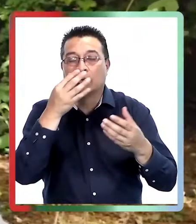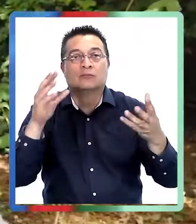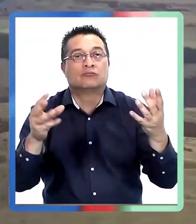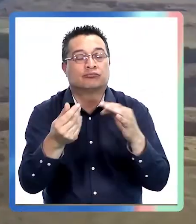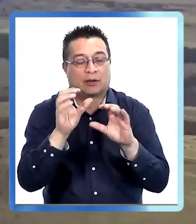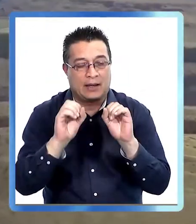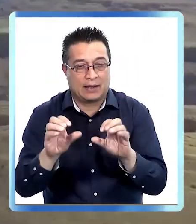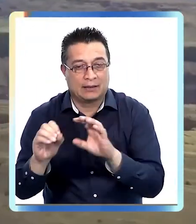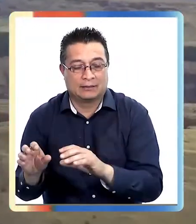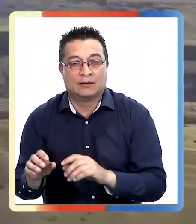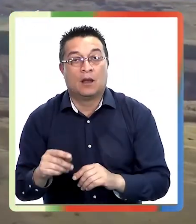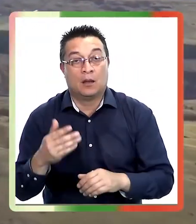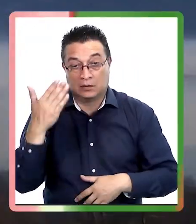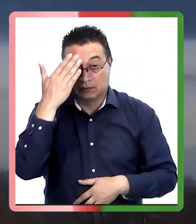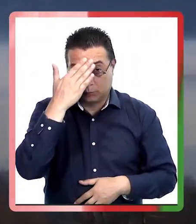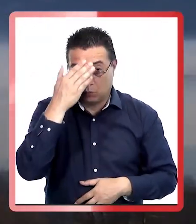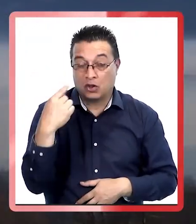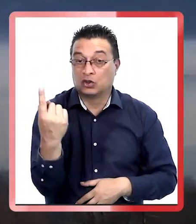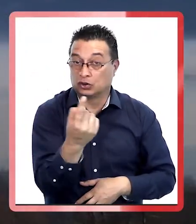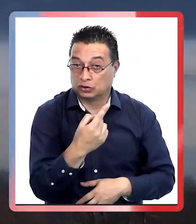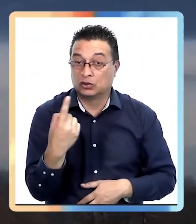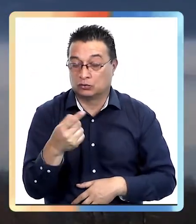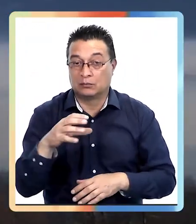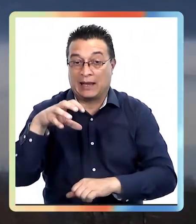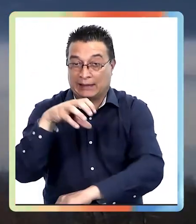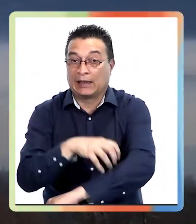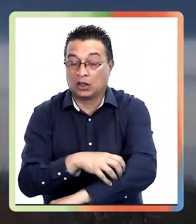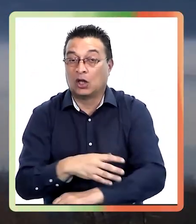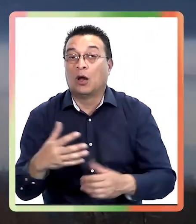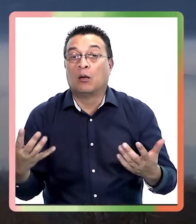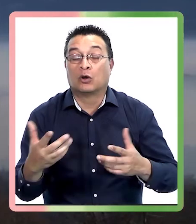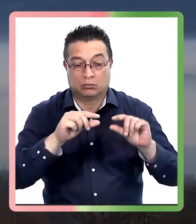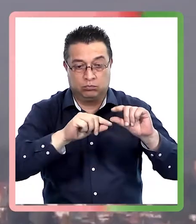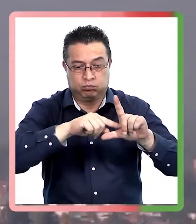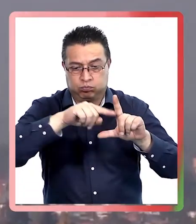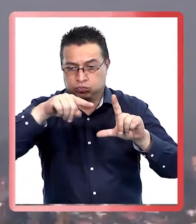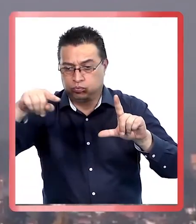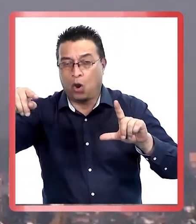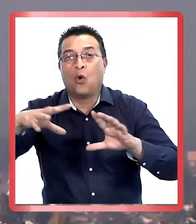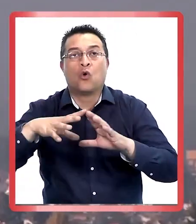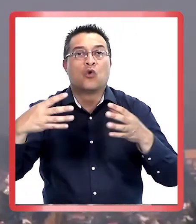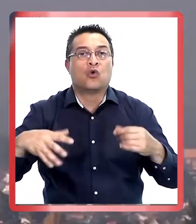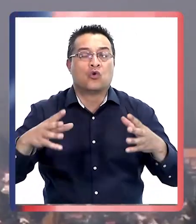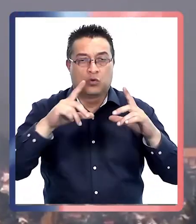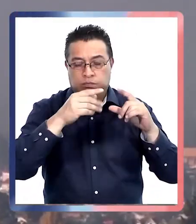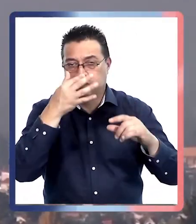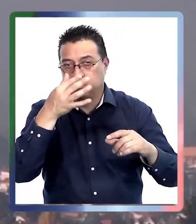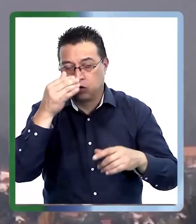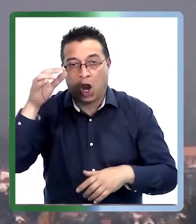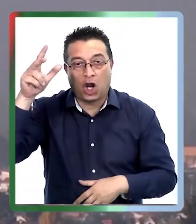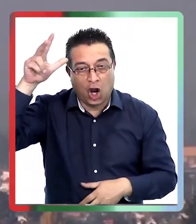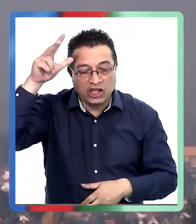calidad de aire. La situación preocupa para los parámetros regionales, teniendo en cuenta los resultados del trabajo de descontaminación de la ciudad